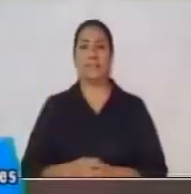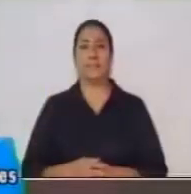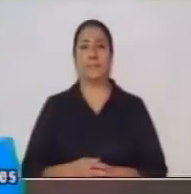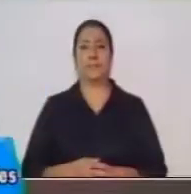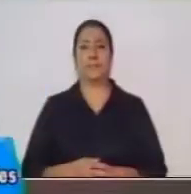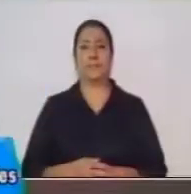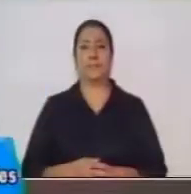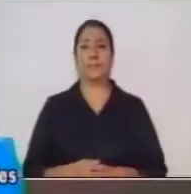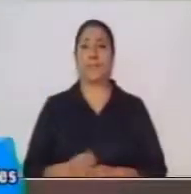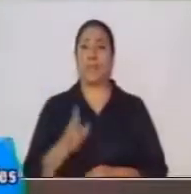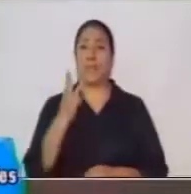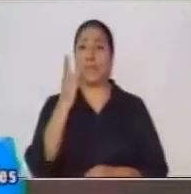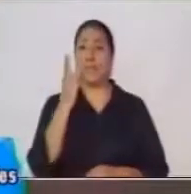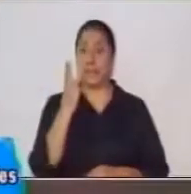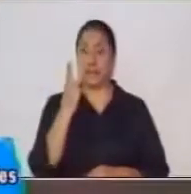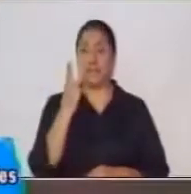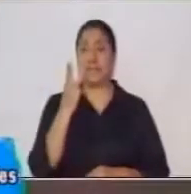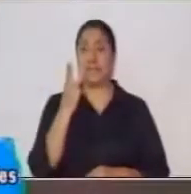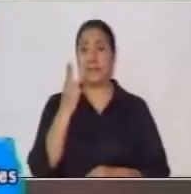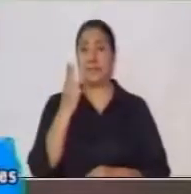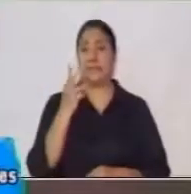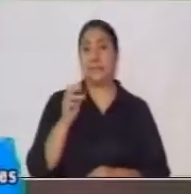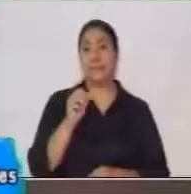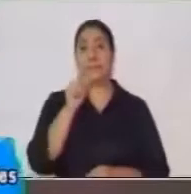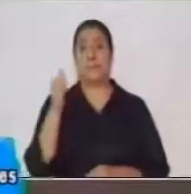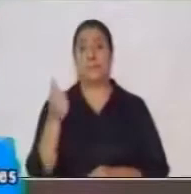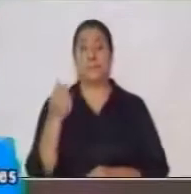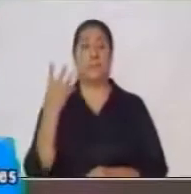El siguiente de 3, 4